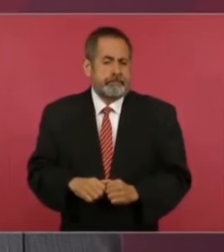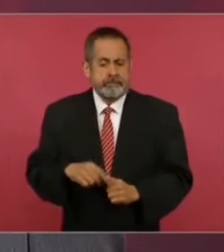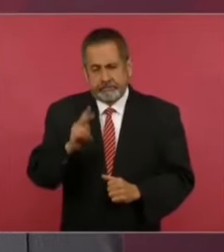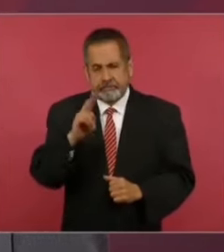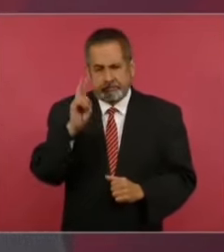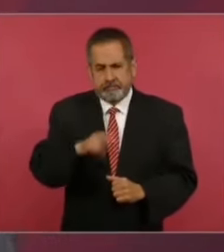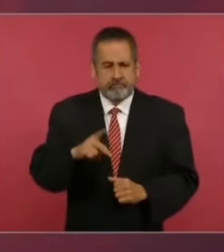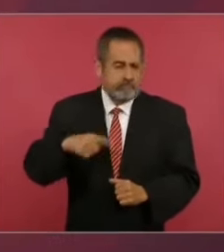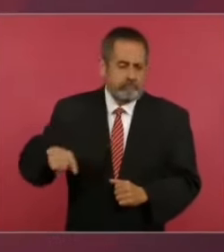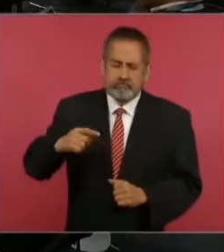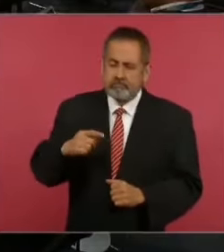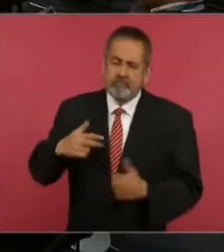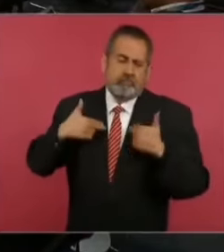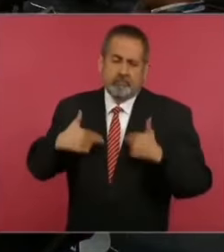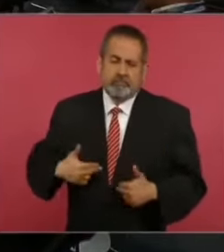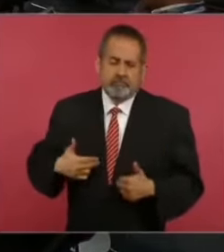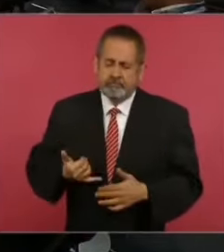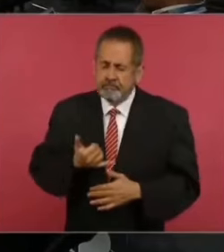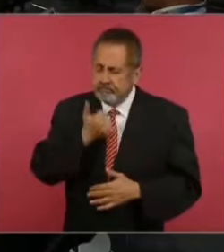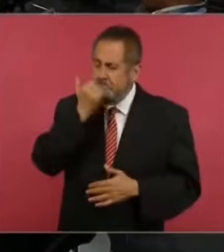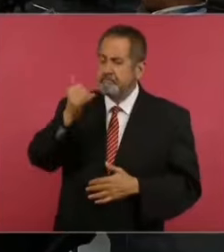es de seres humanos, ¿no?,